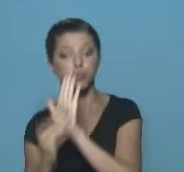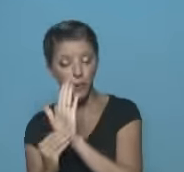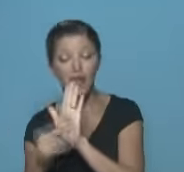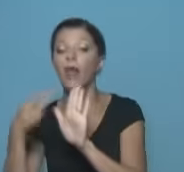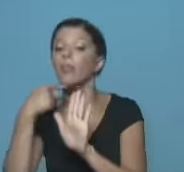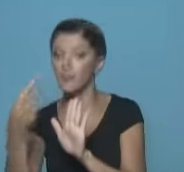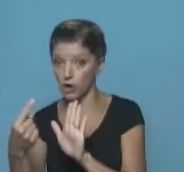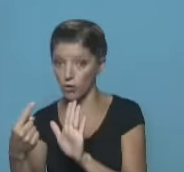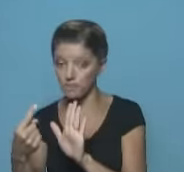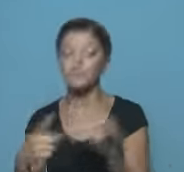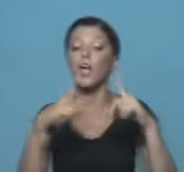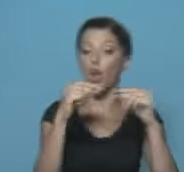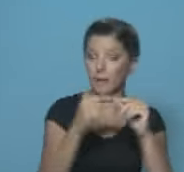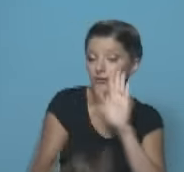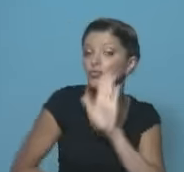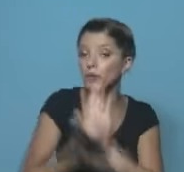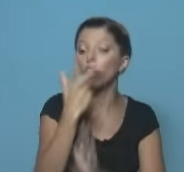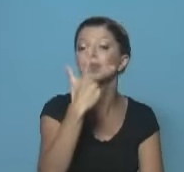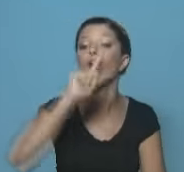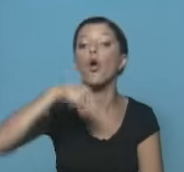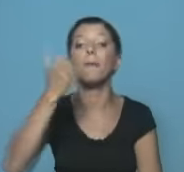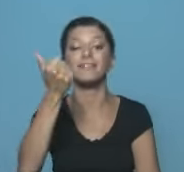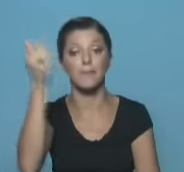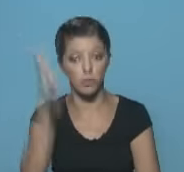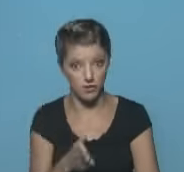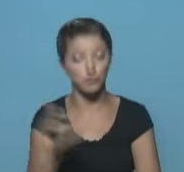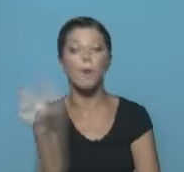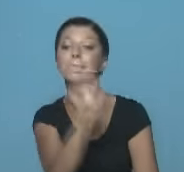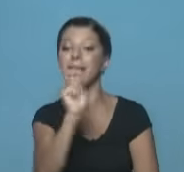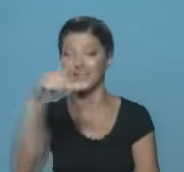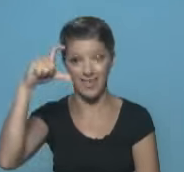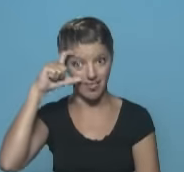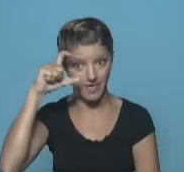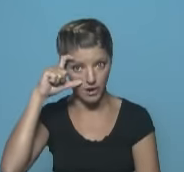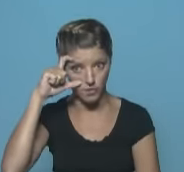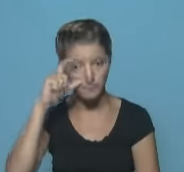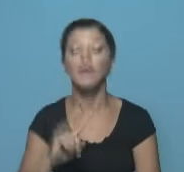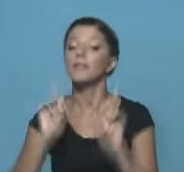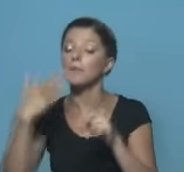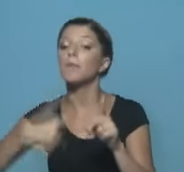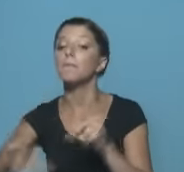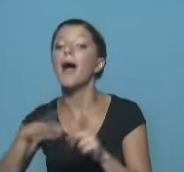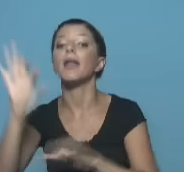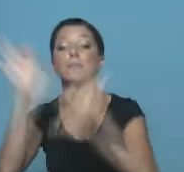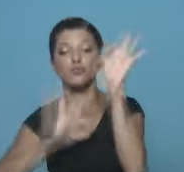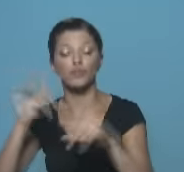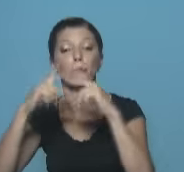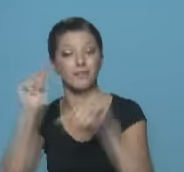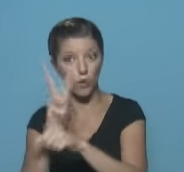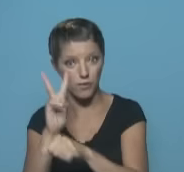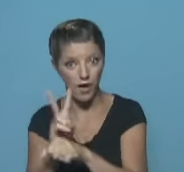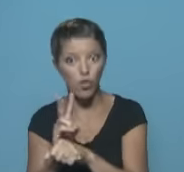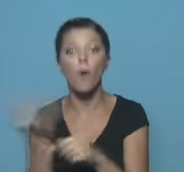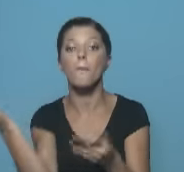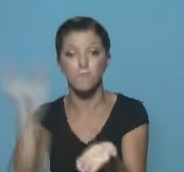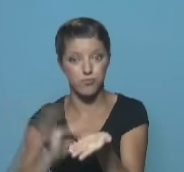crecimiento de los precios de un 3,6% durante el mes de enero. Más productos se incluyen además en el programa Precios Cuidados. Las